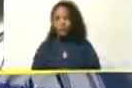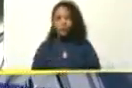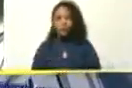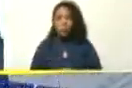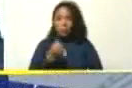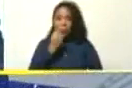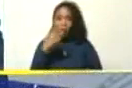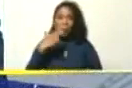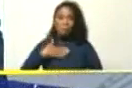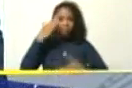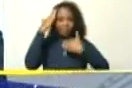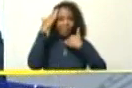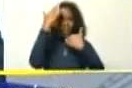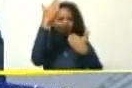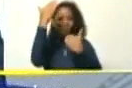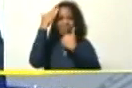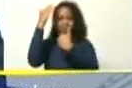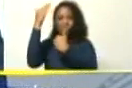Bueno, mi saludo.